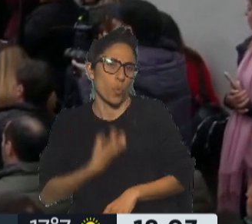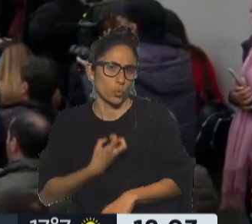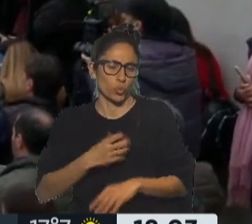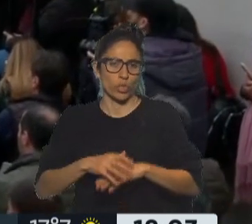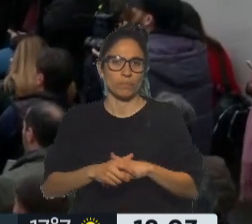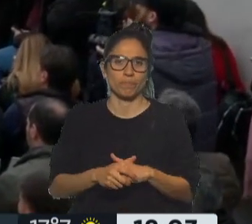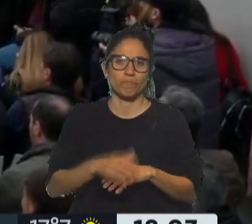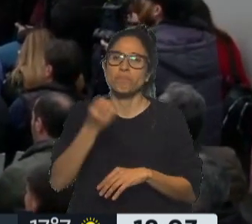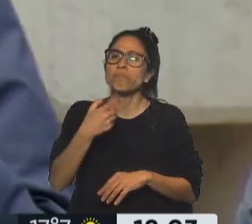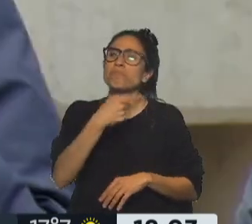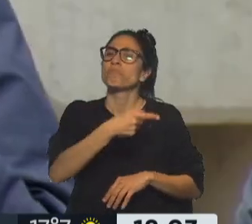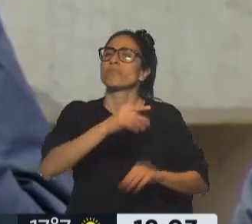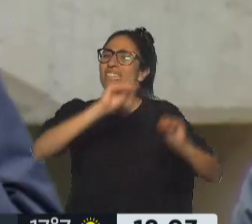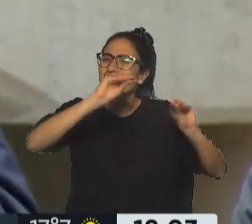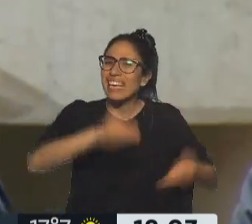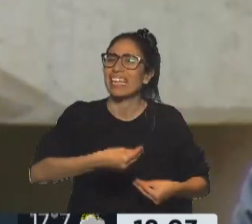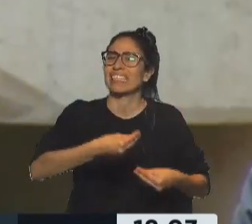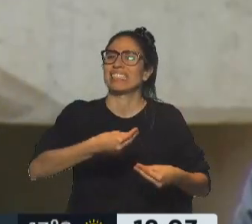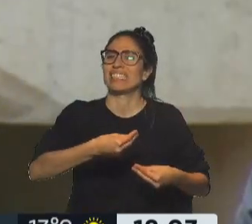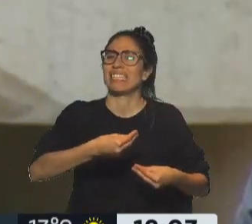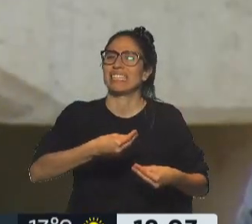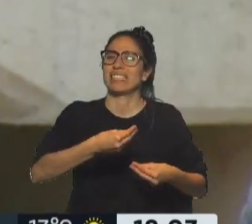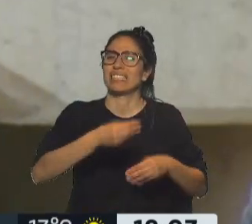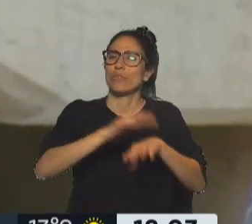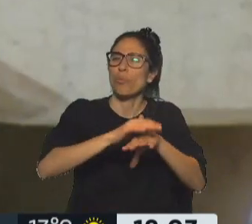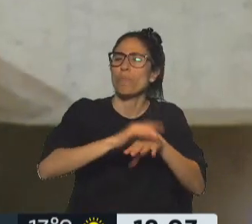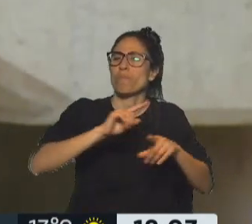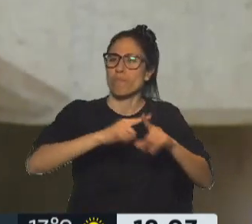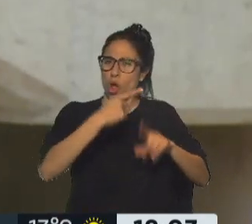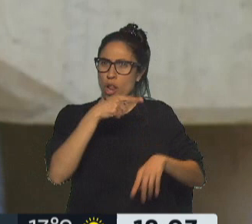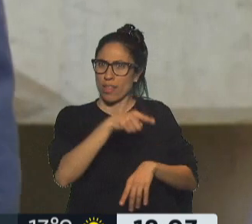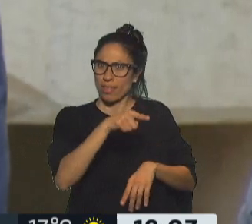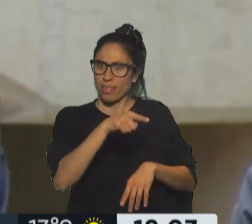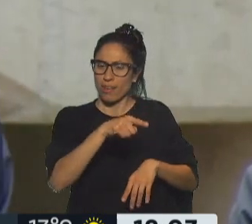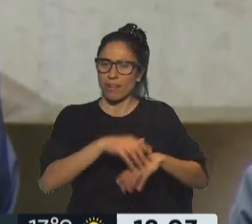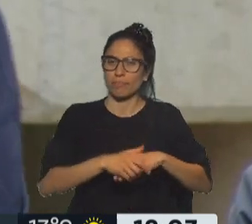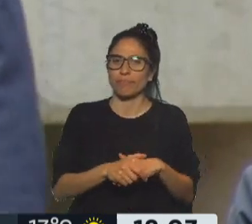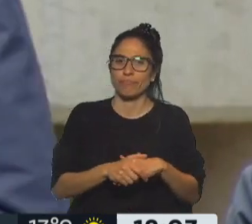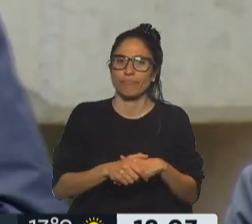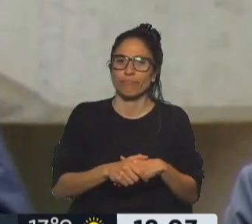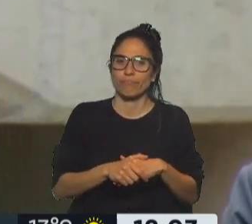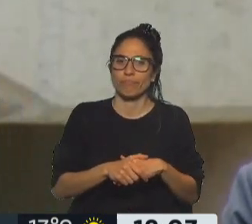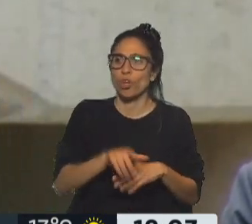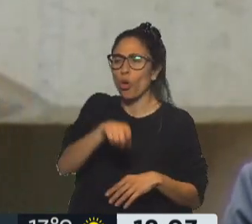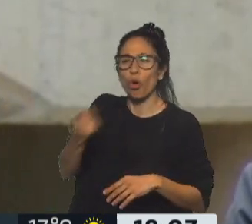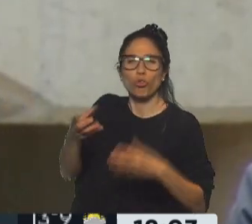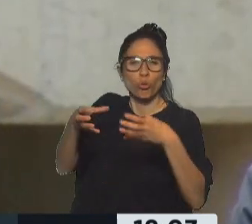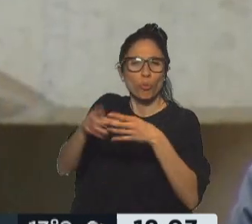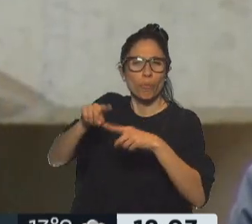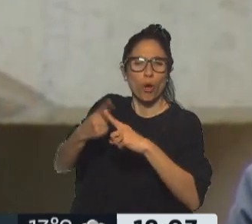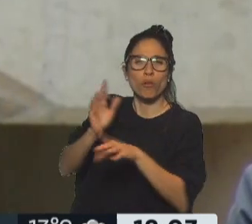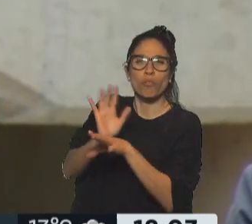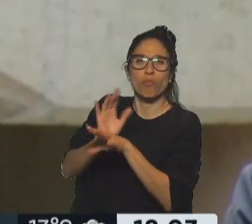y el fracaso de algunas políticas o la falta de respuesta en otras